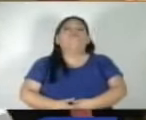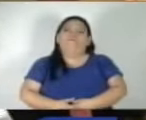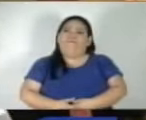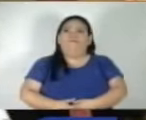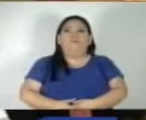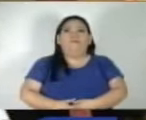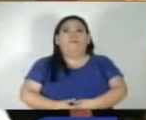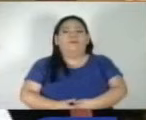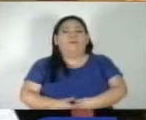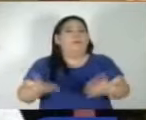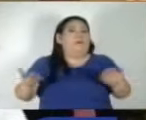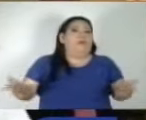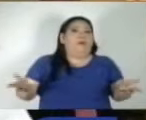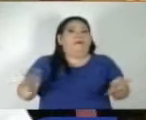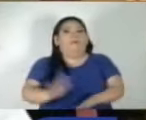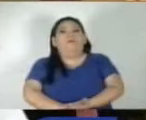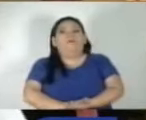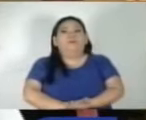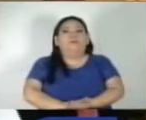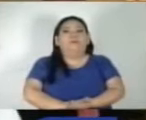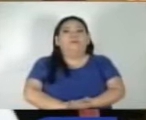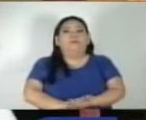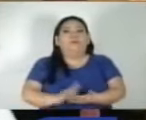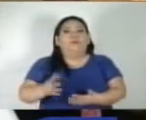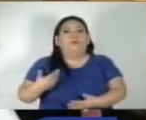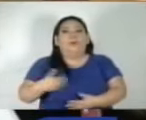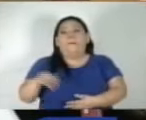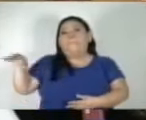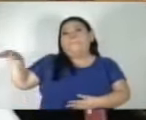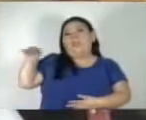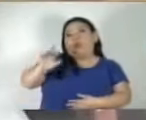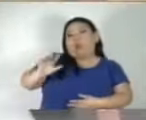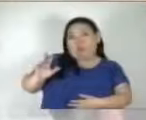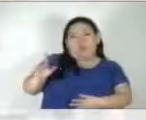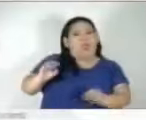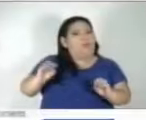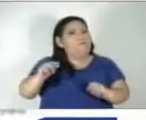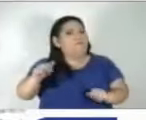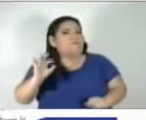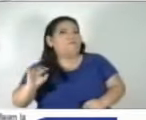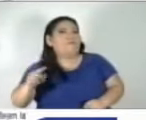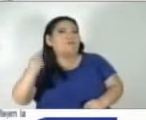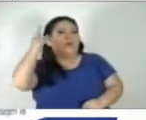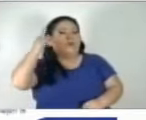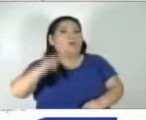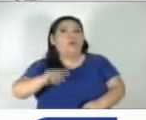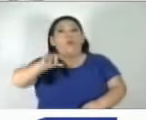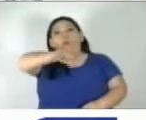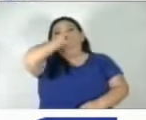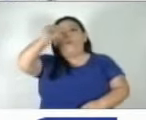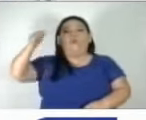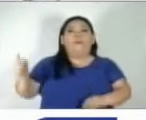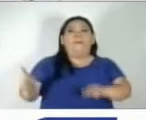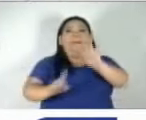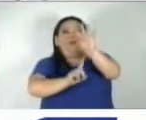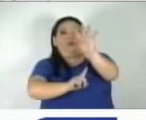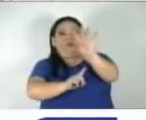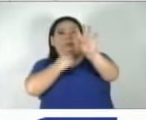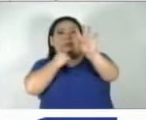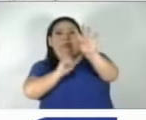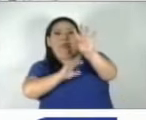centros de votación. No lo vamos a tener en la del 3 de marzo, primero Dios. Uno de los